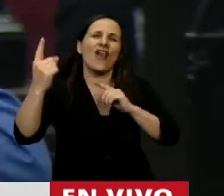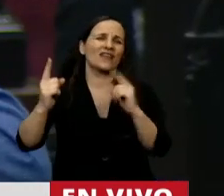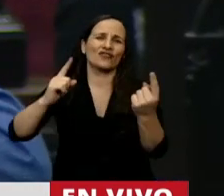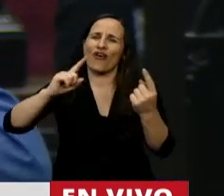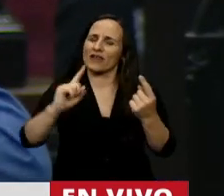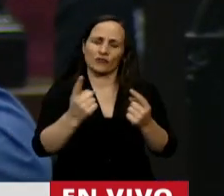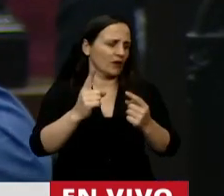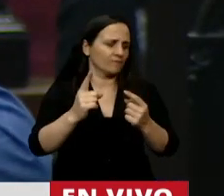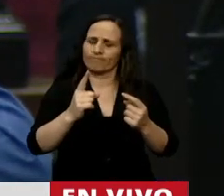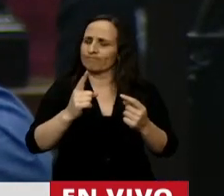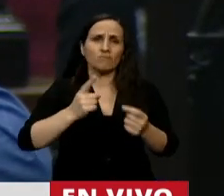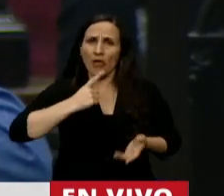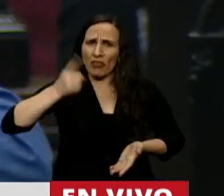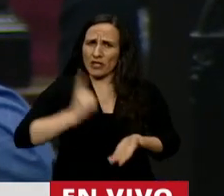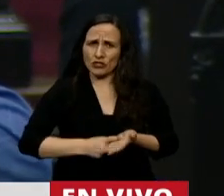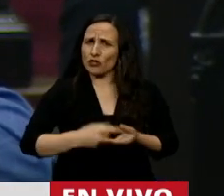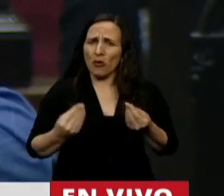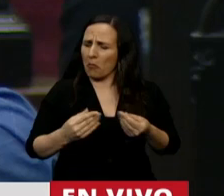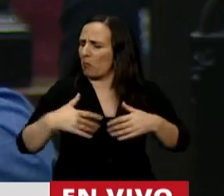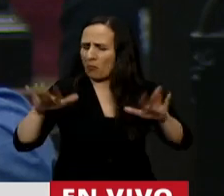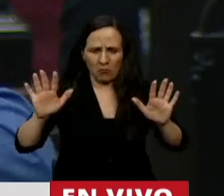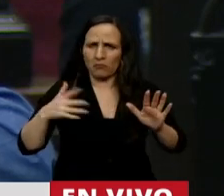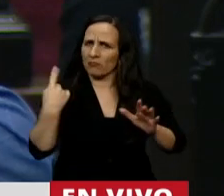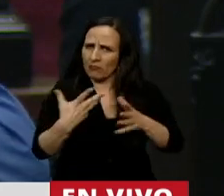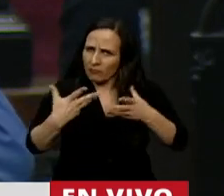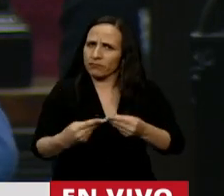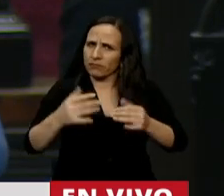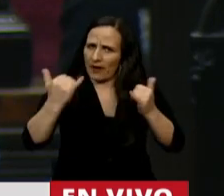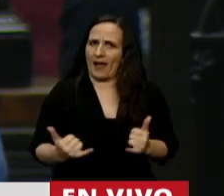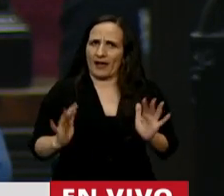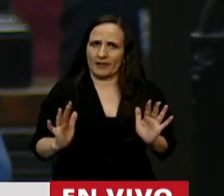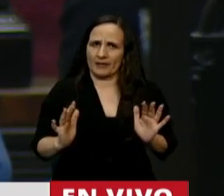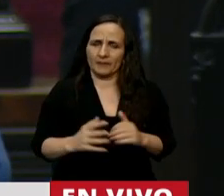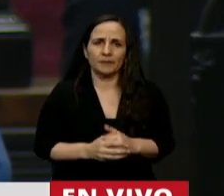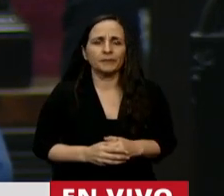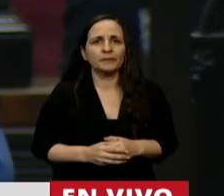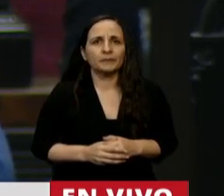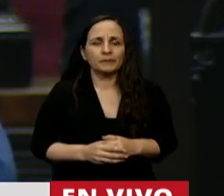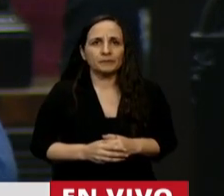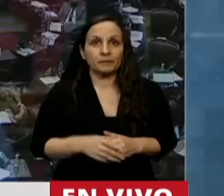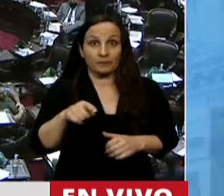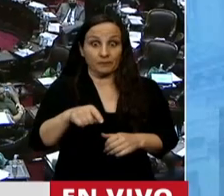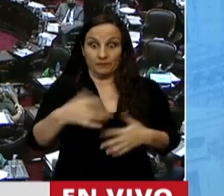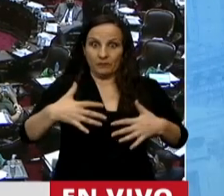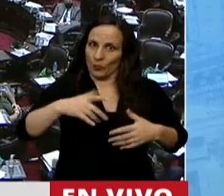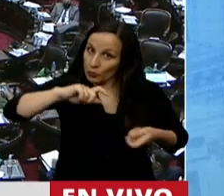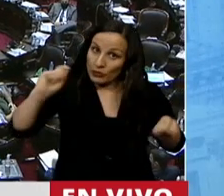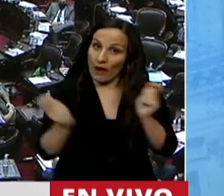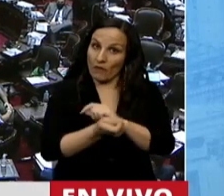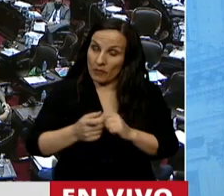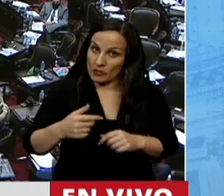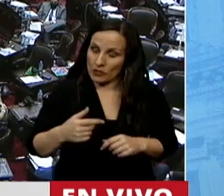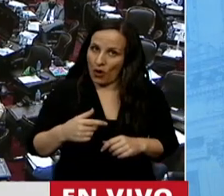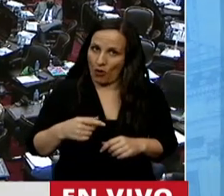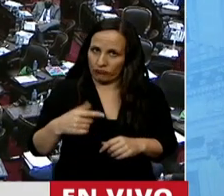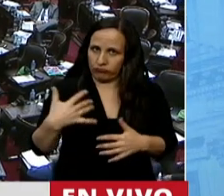la decisión que tomemos. Este camino de discutir transformaciones tan profundas no fue